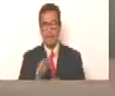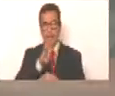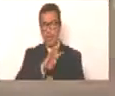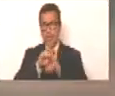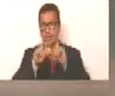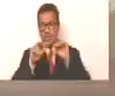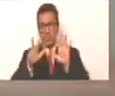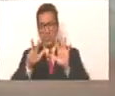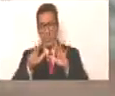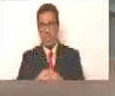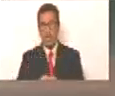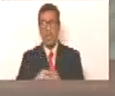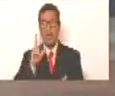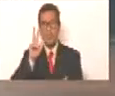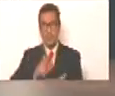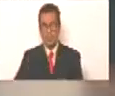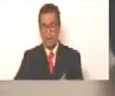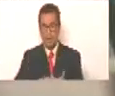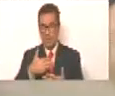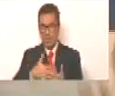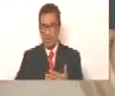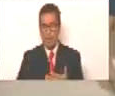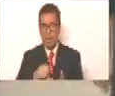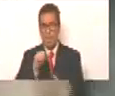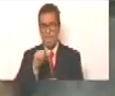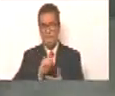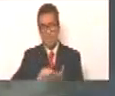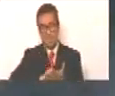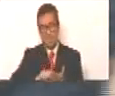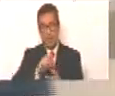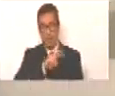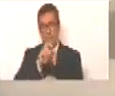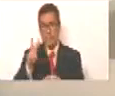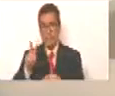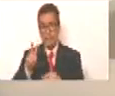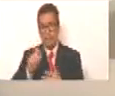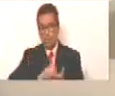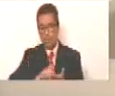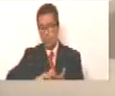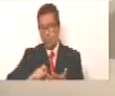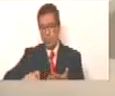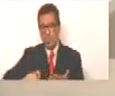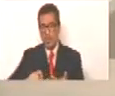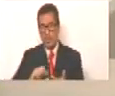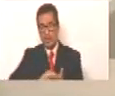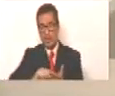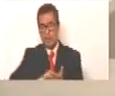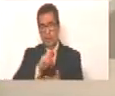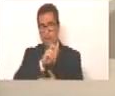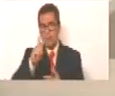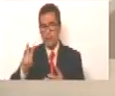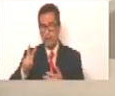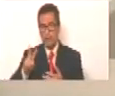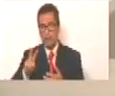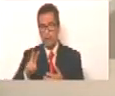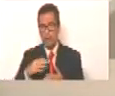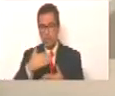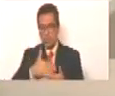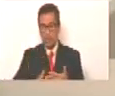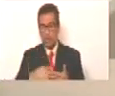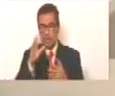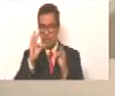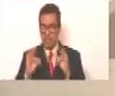aprobar la creación del contenido del artículo 22, quedando redactado de la manera siguiente: artículo 22. Los parámetros físico-químicos